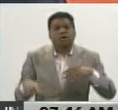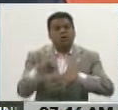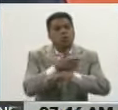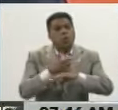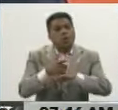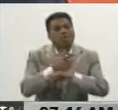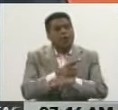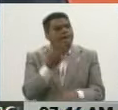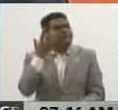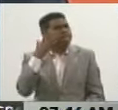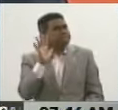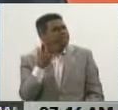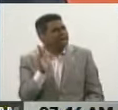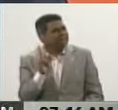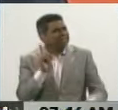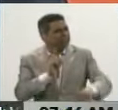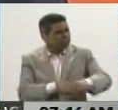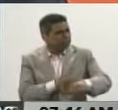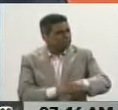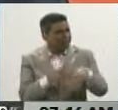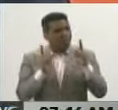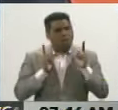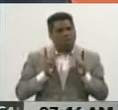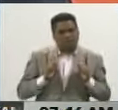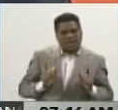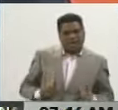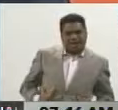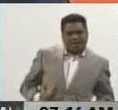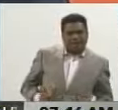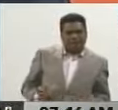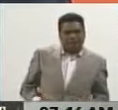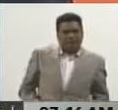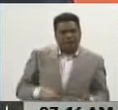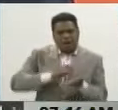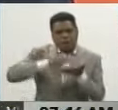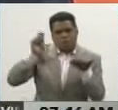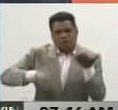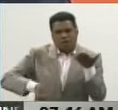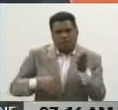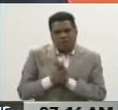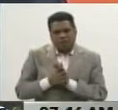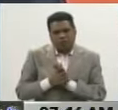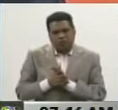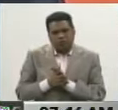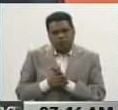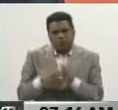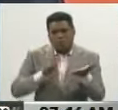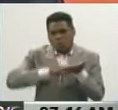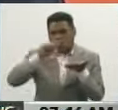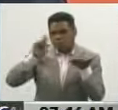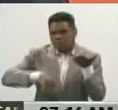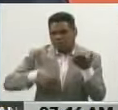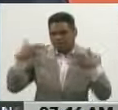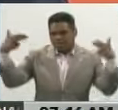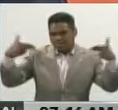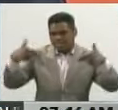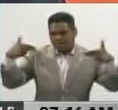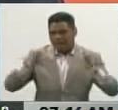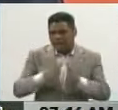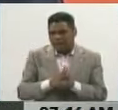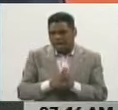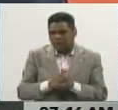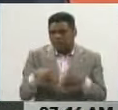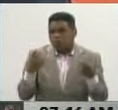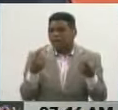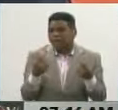que se tomó un tiempito de descanso de estar contratando a delincuentes para que masacren al pueblo de Venezuela con los